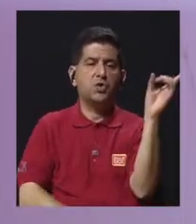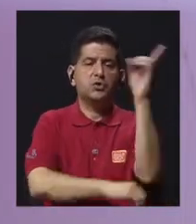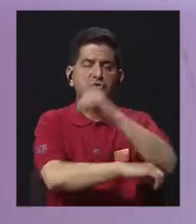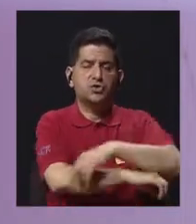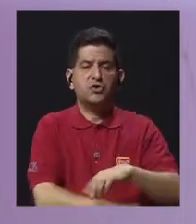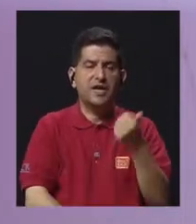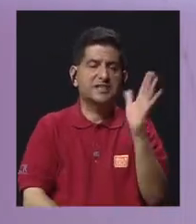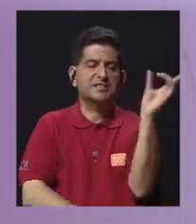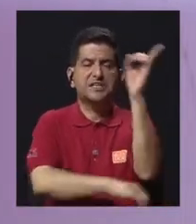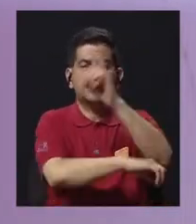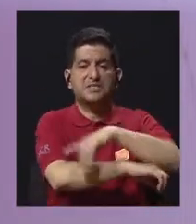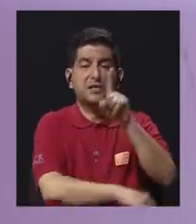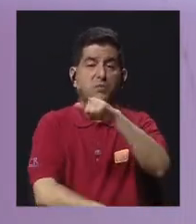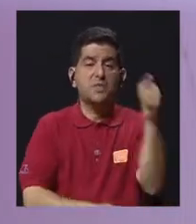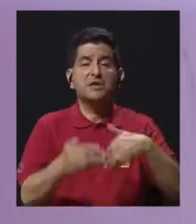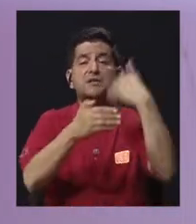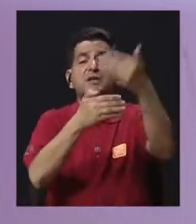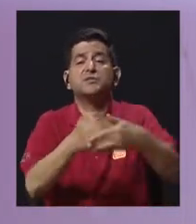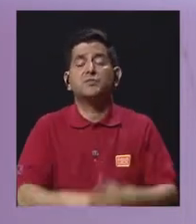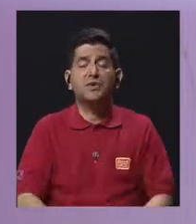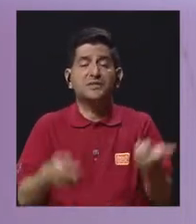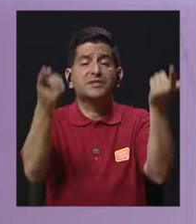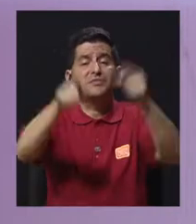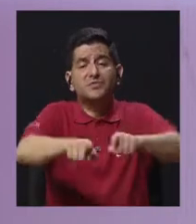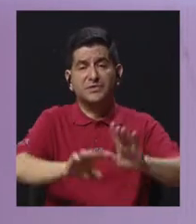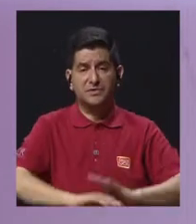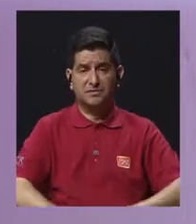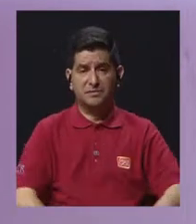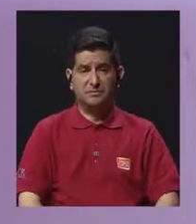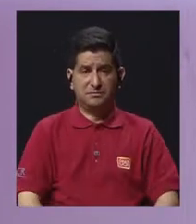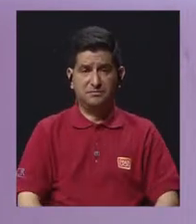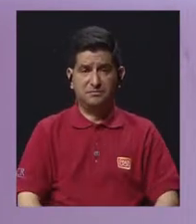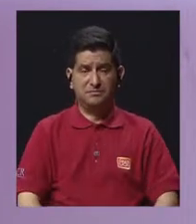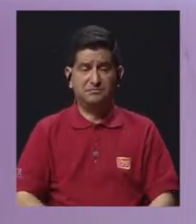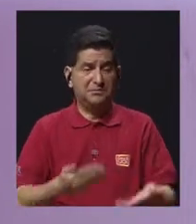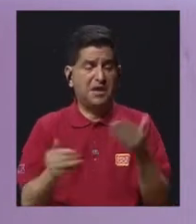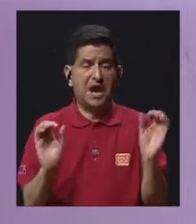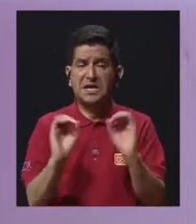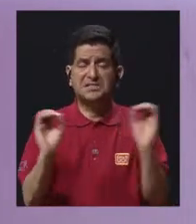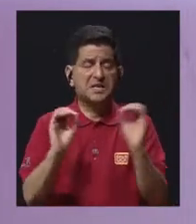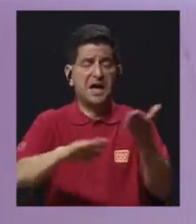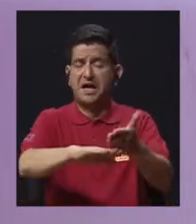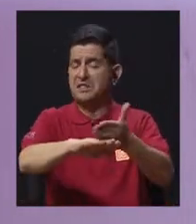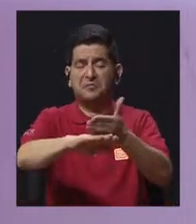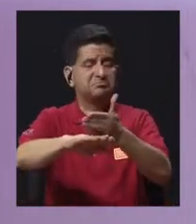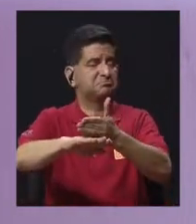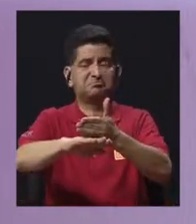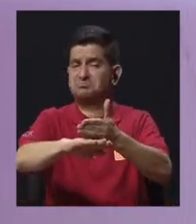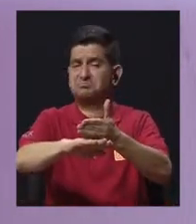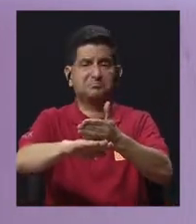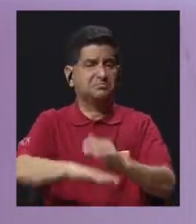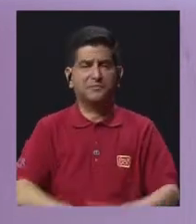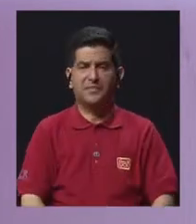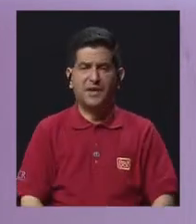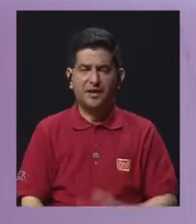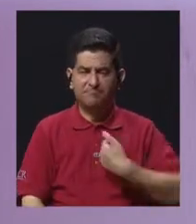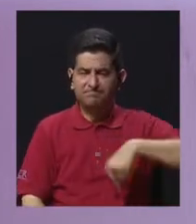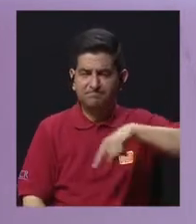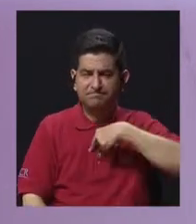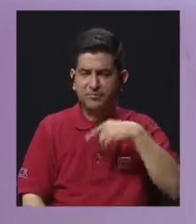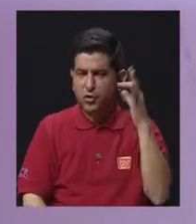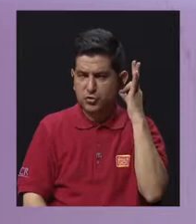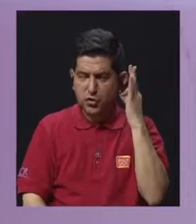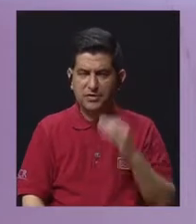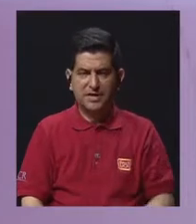organizaciones locales 8 días o 15 días o un mes después de los hechos. y casi nada se